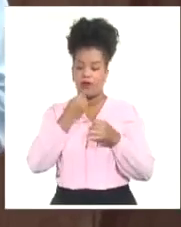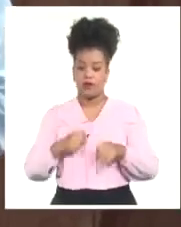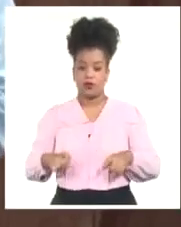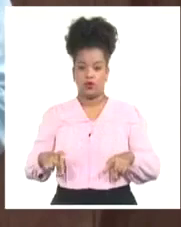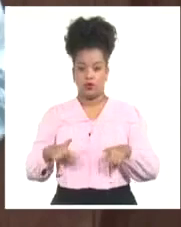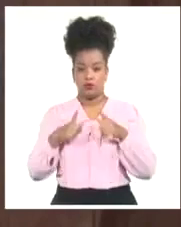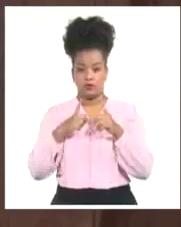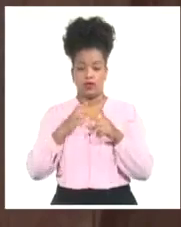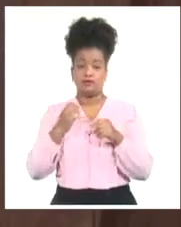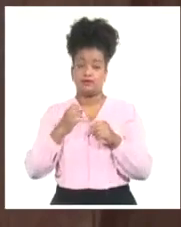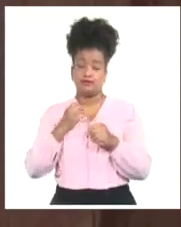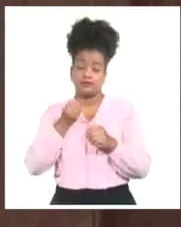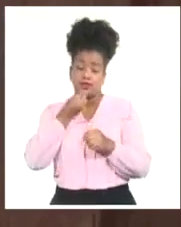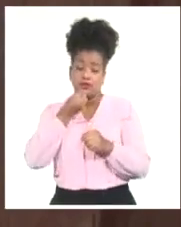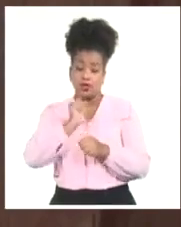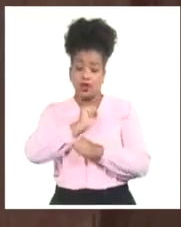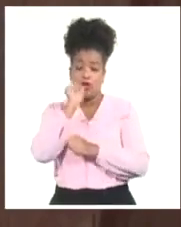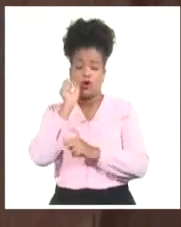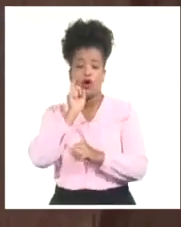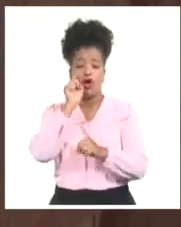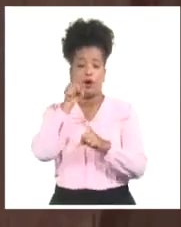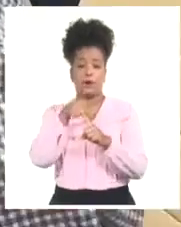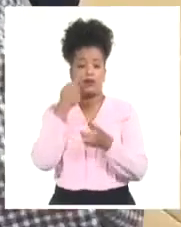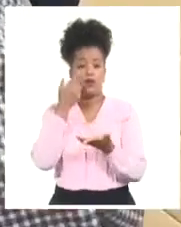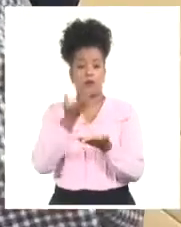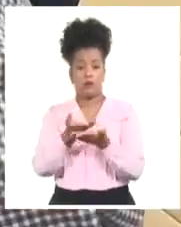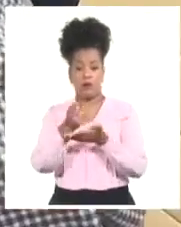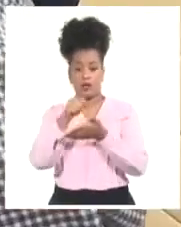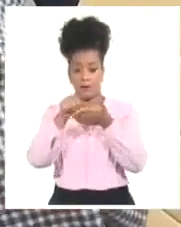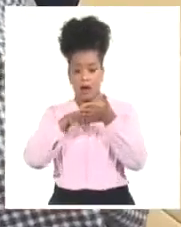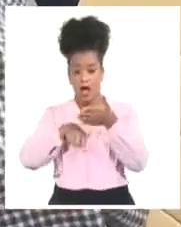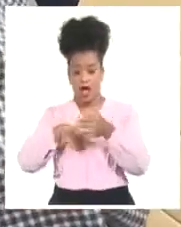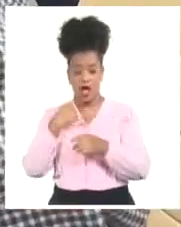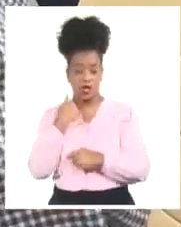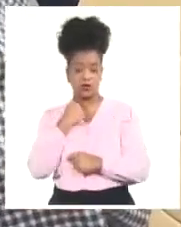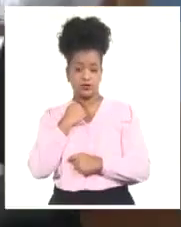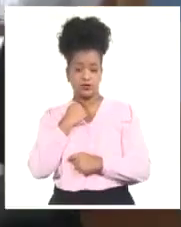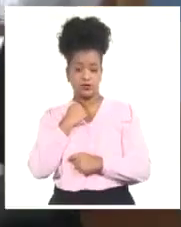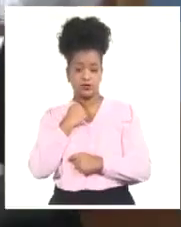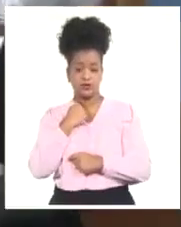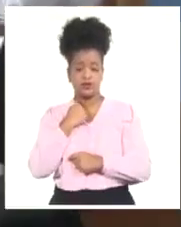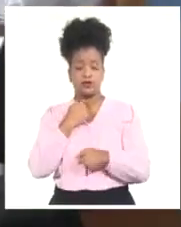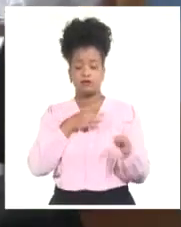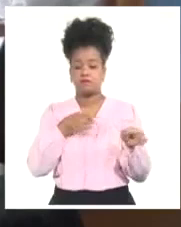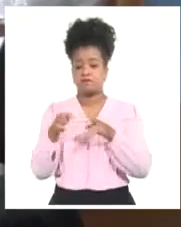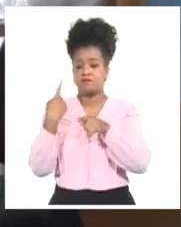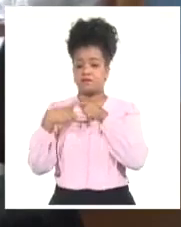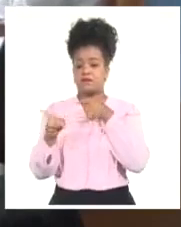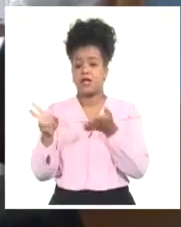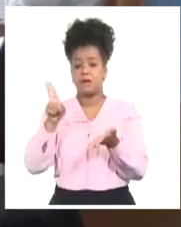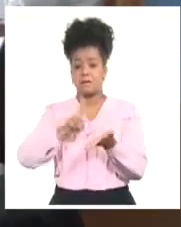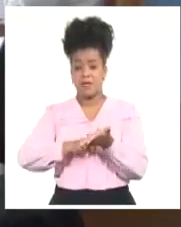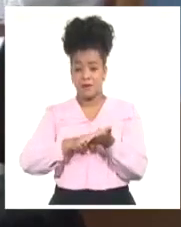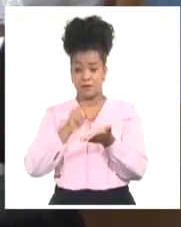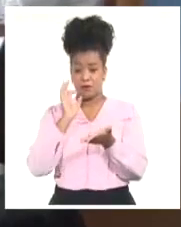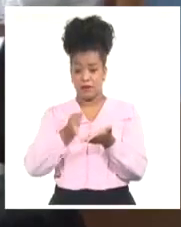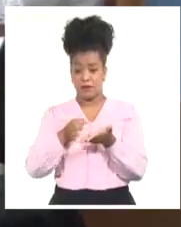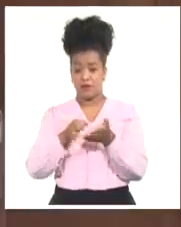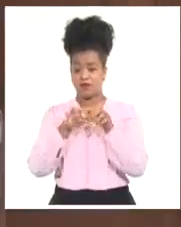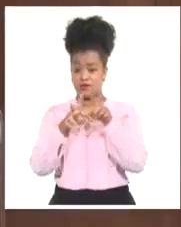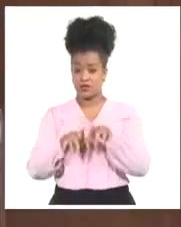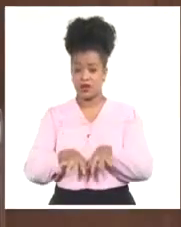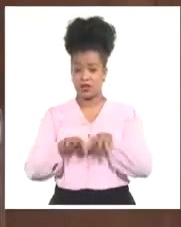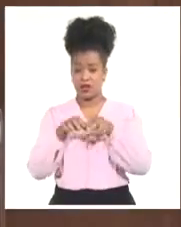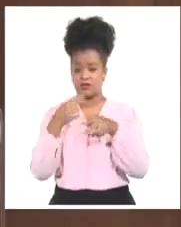alcanzar las metas que nos hemos propuesto en el plan de este año. Por su parte, el miembro del secretariado y jefe de su departamento económico, Joel Queipo